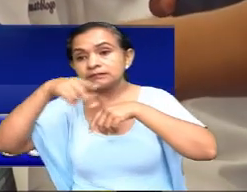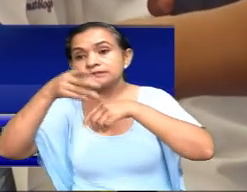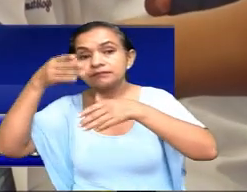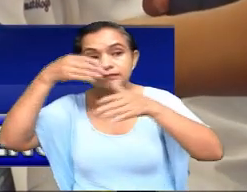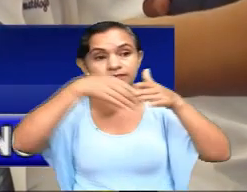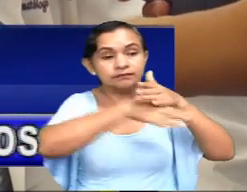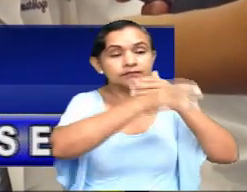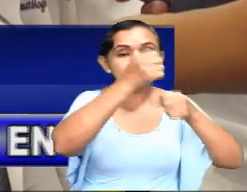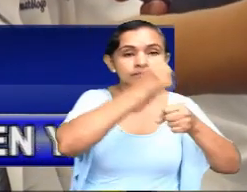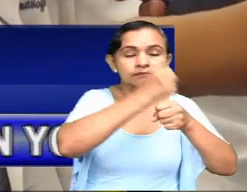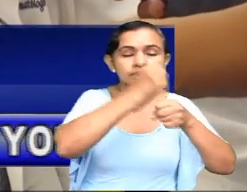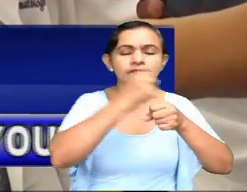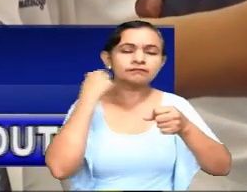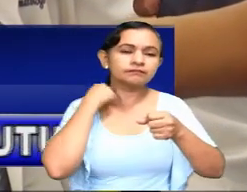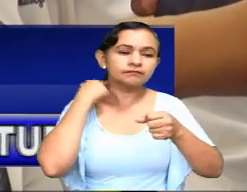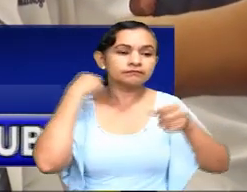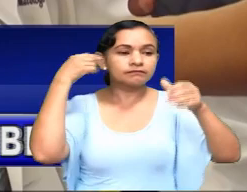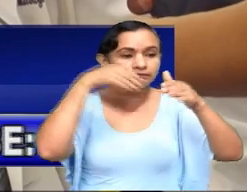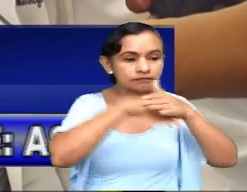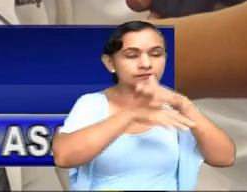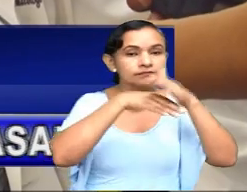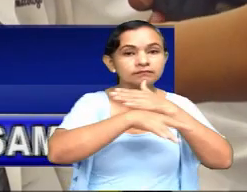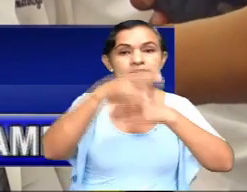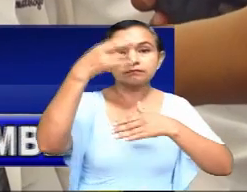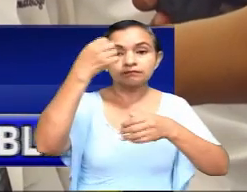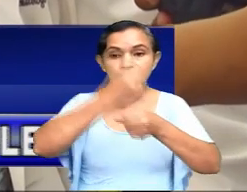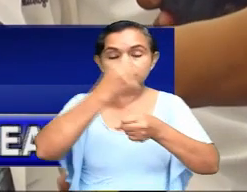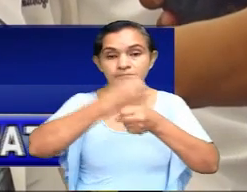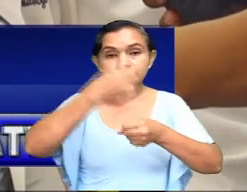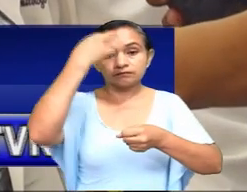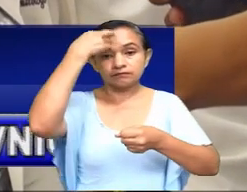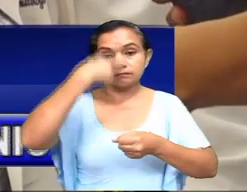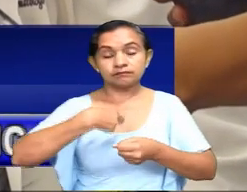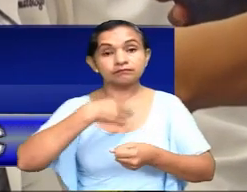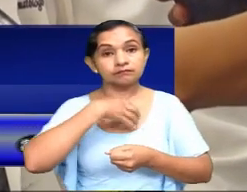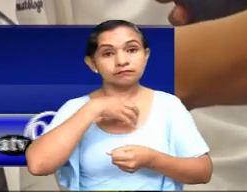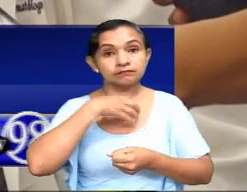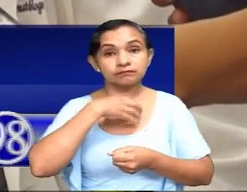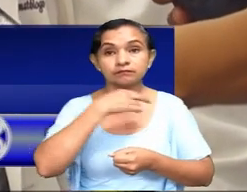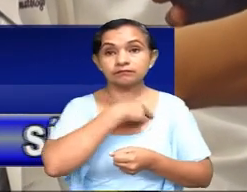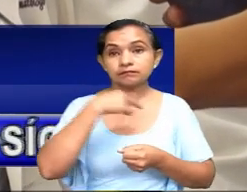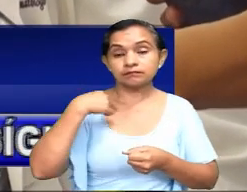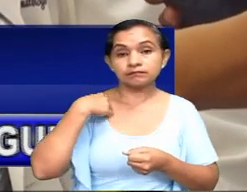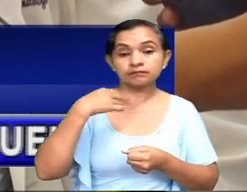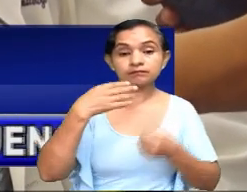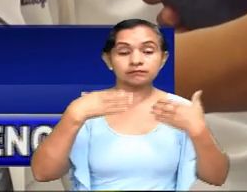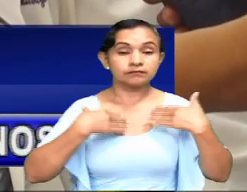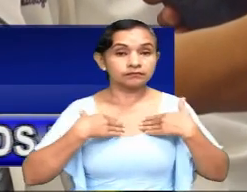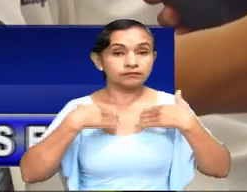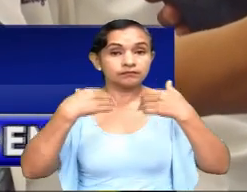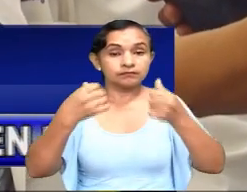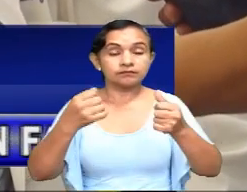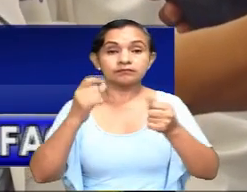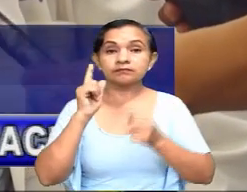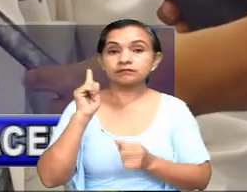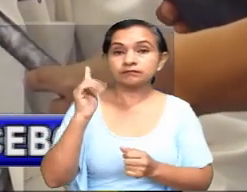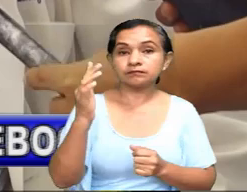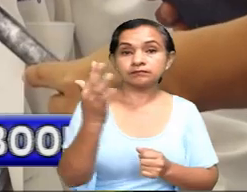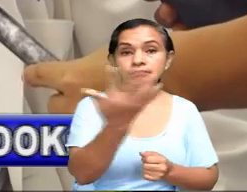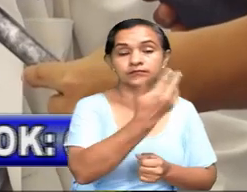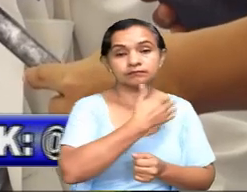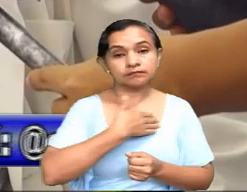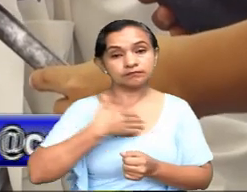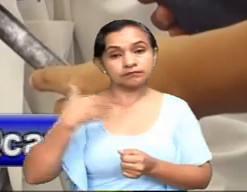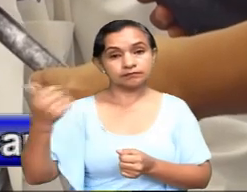nunca fallamos en nuestro trabajo, porque ha sido una responsabilidad nuestra, los trabajadores, y lo que han ido impulsando FEXALUD para que cumplamos y ser los